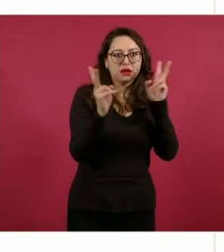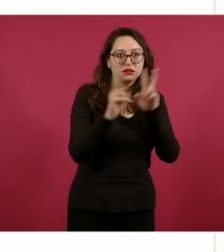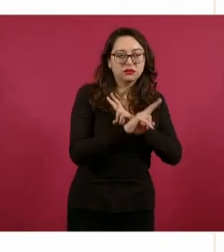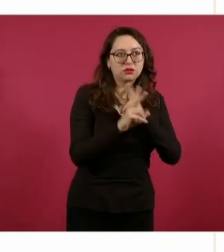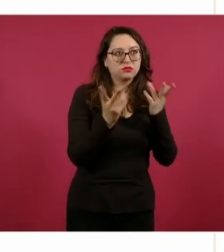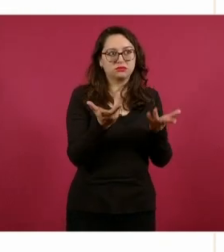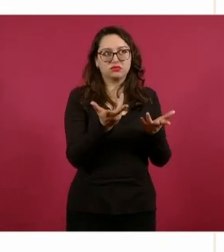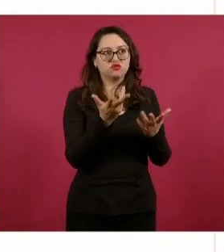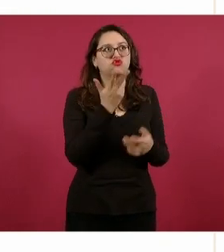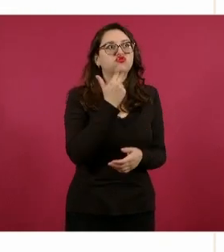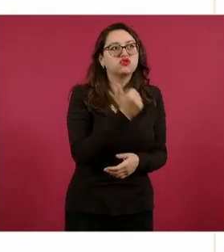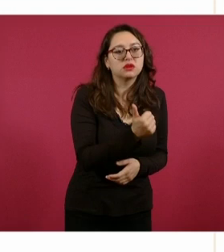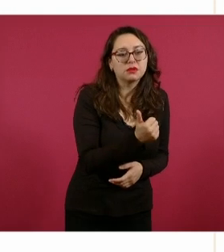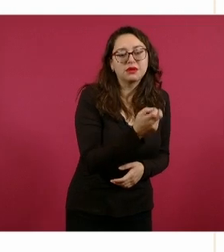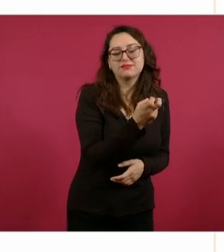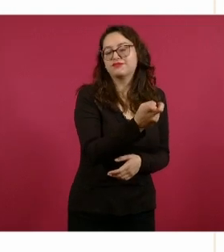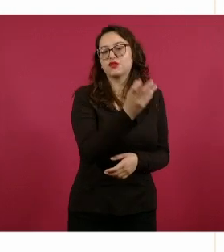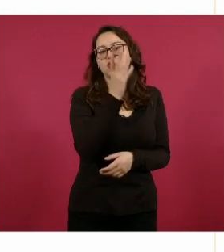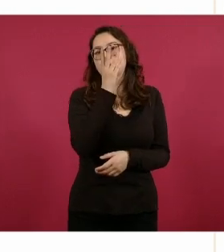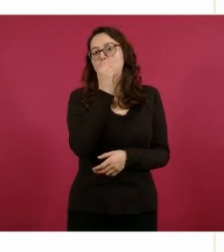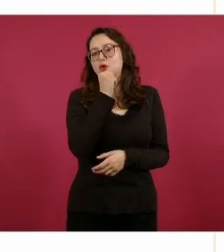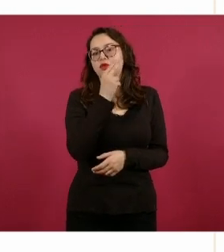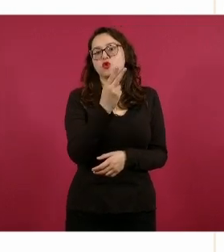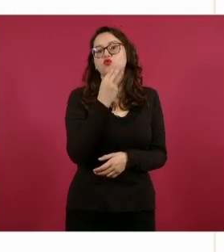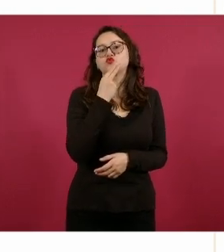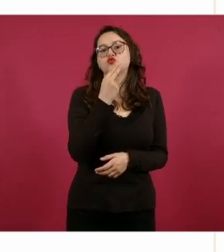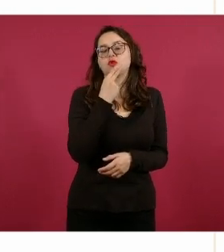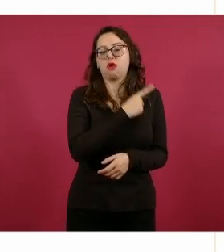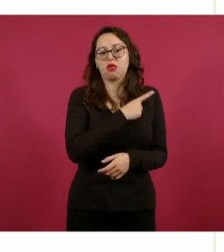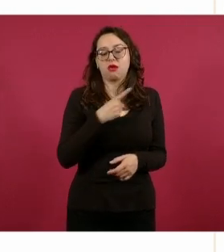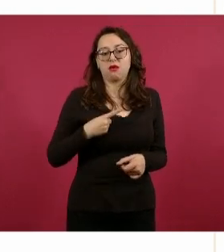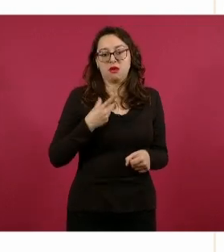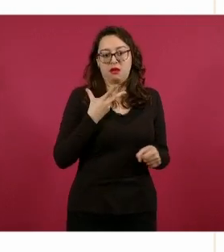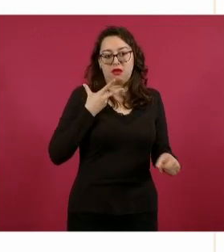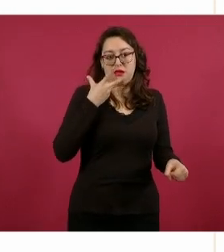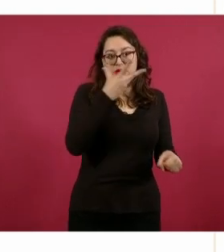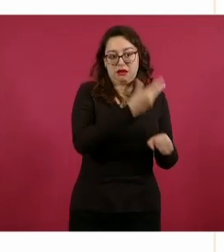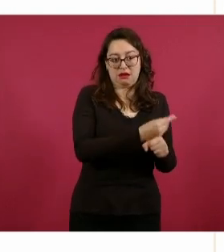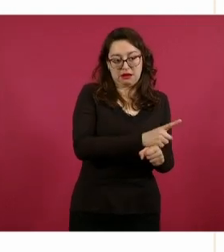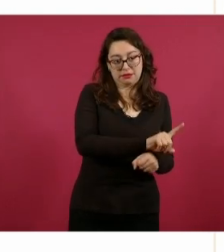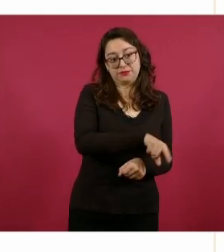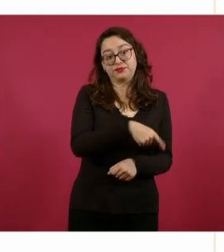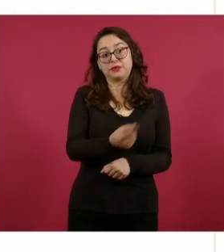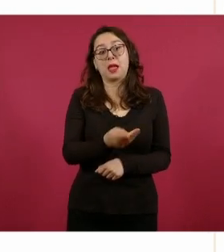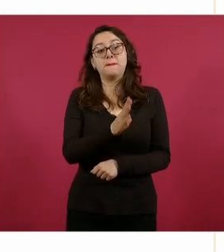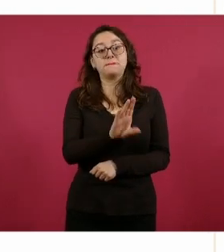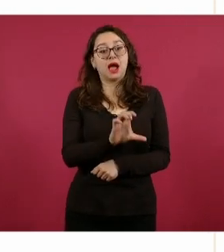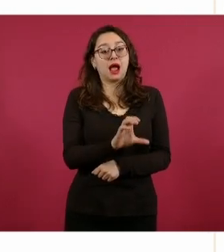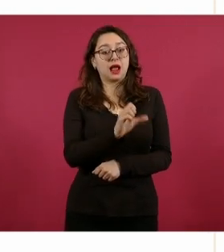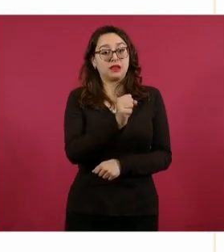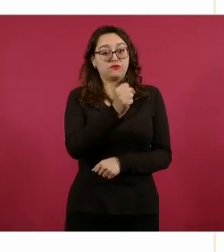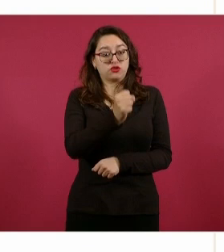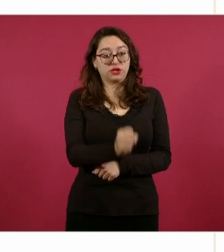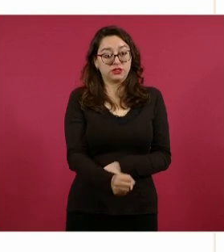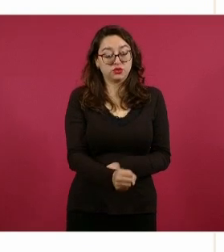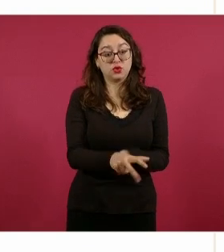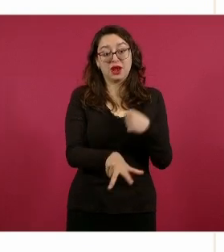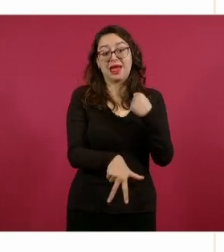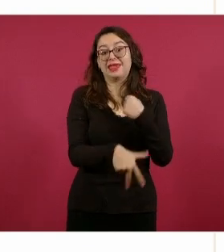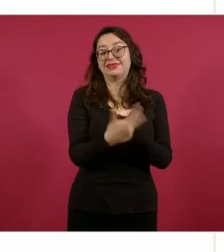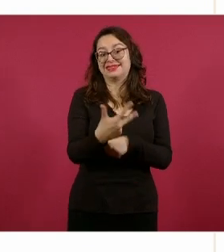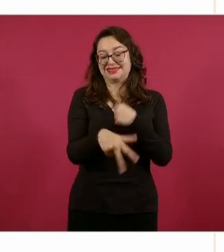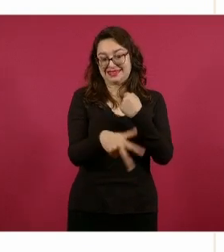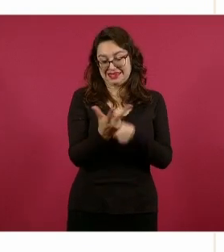cirugías. También son de las acciones que ha llevado a cabo el IMSS-Bienestar. En el caso de Baja California Sur, son 13 los quirófanos que